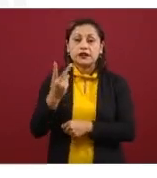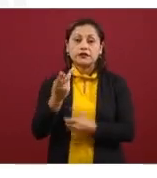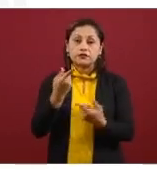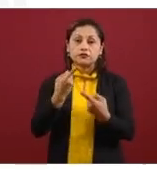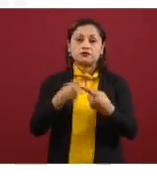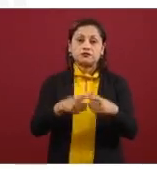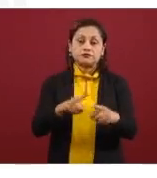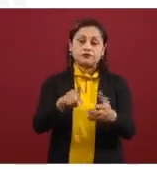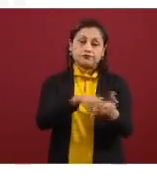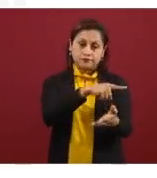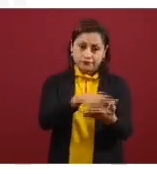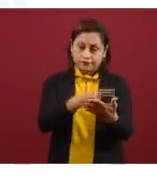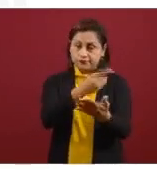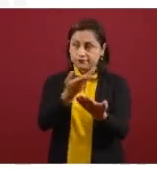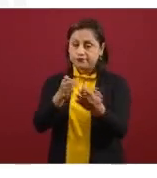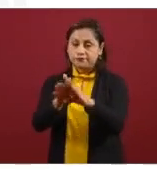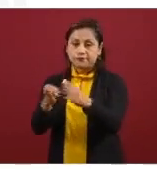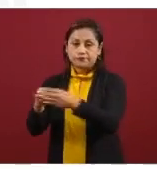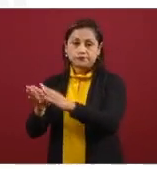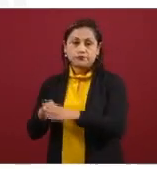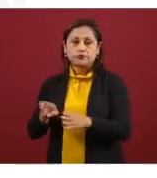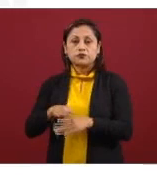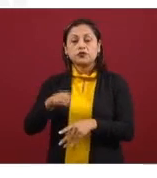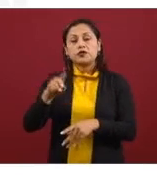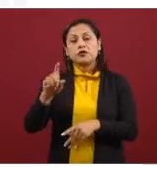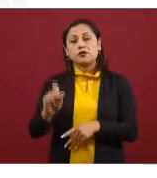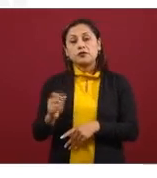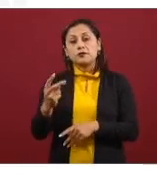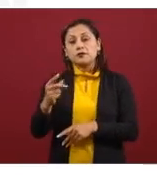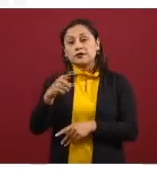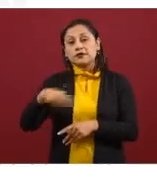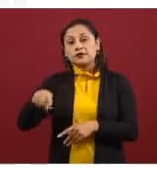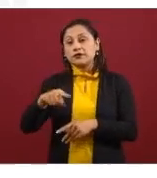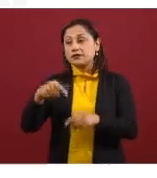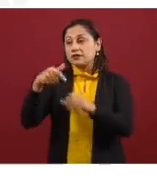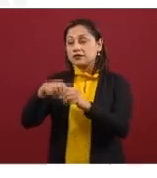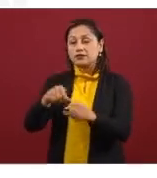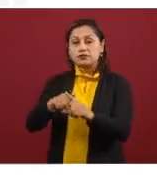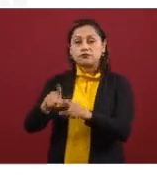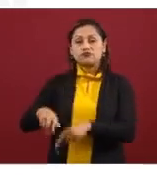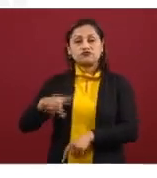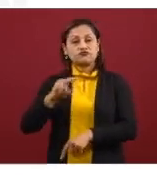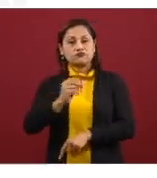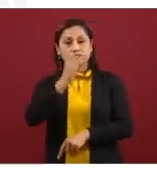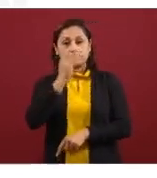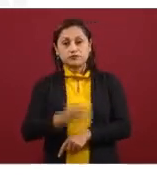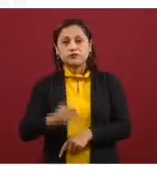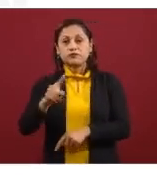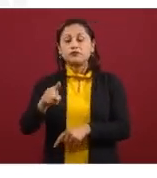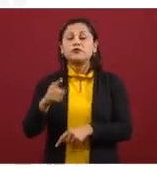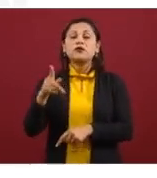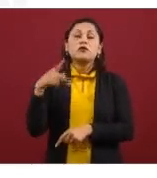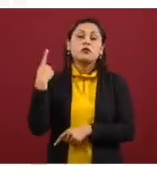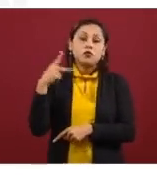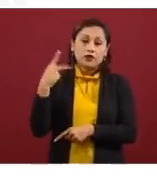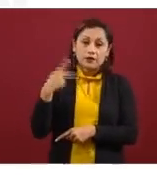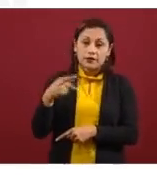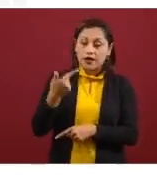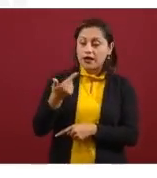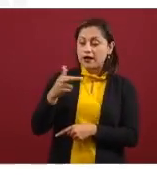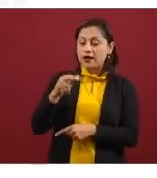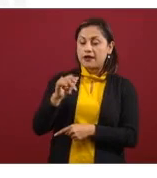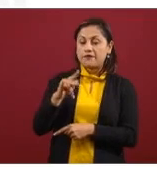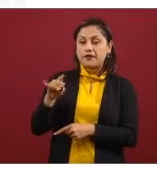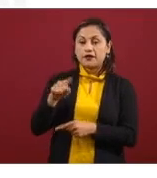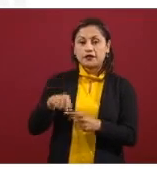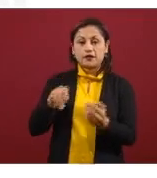tres gasolineras las que ahora no se dejaron verificar. El servicio Gran Avenida en Puebla, Puebla, en el Boulevard